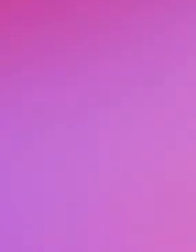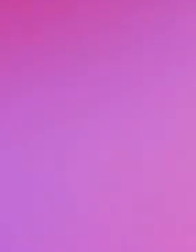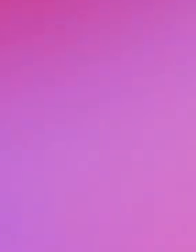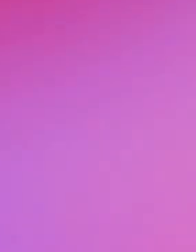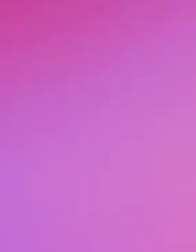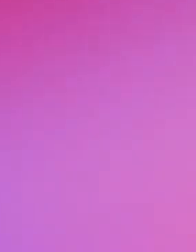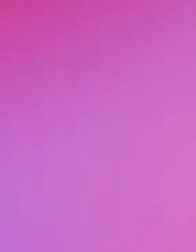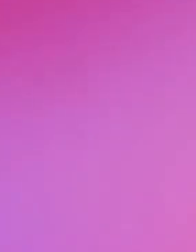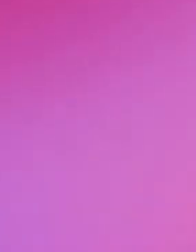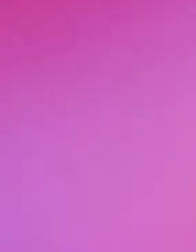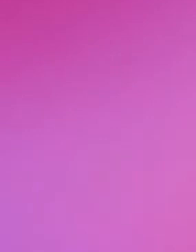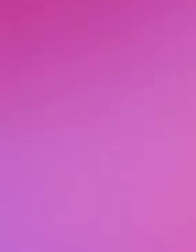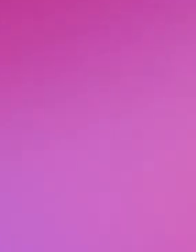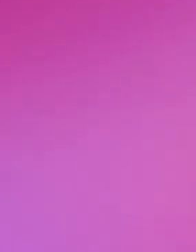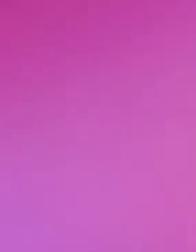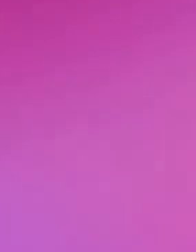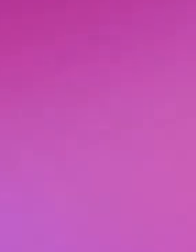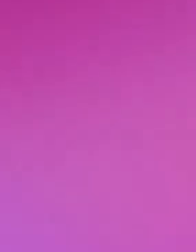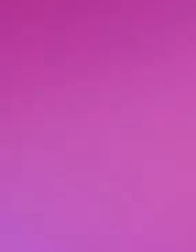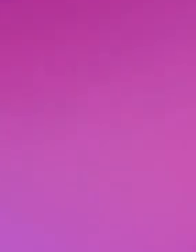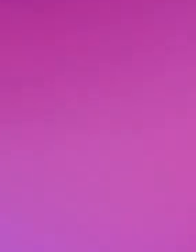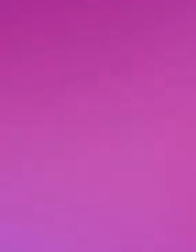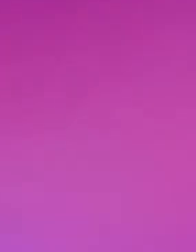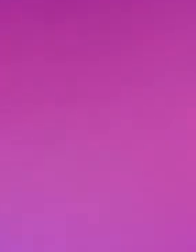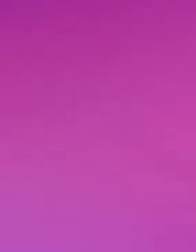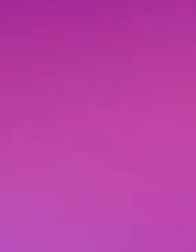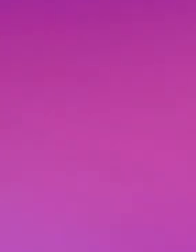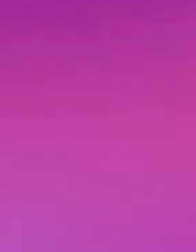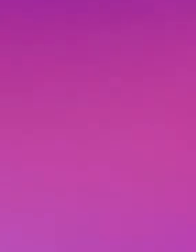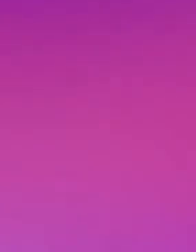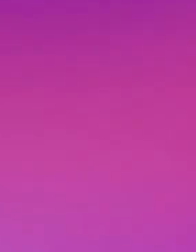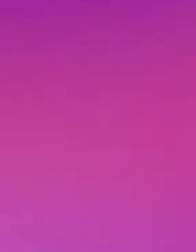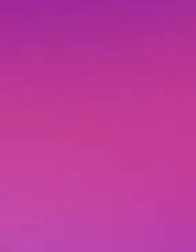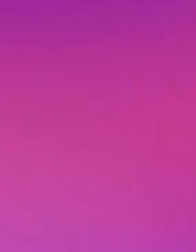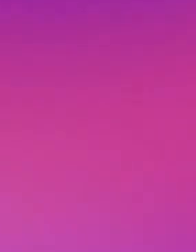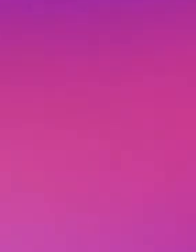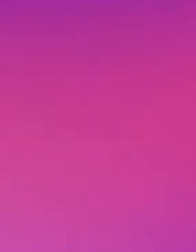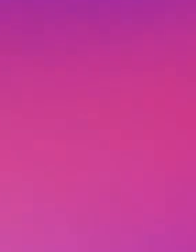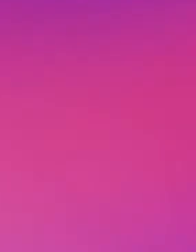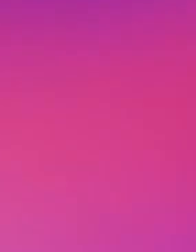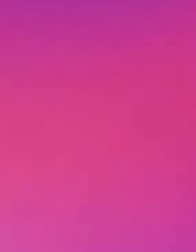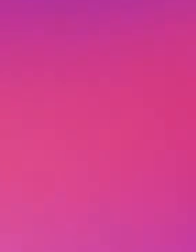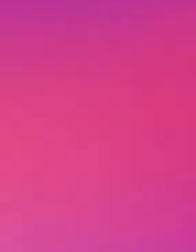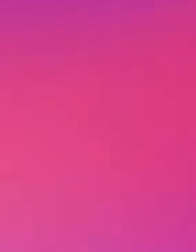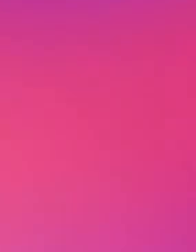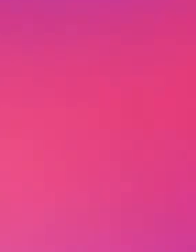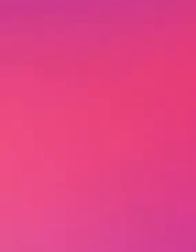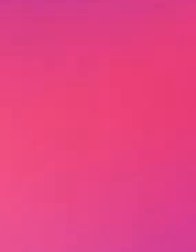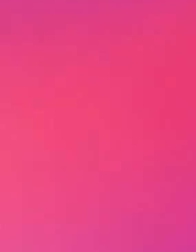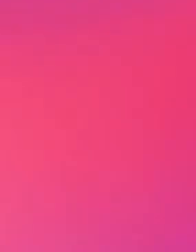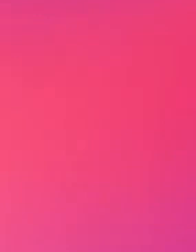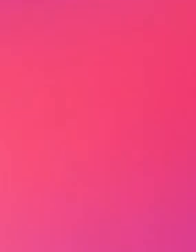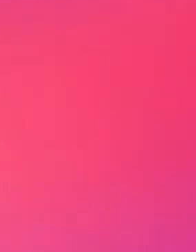libros de texto en versión digital, recuerda que los puedes encontrar en la página